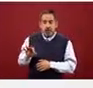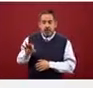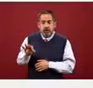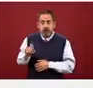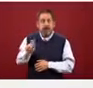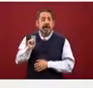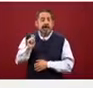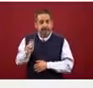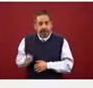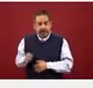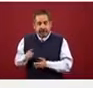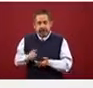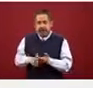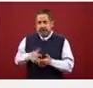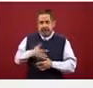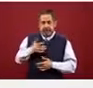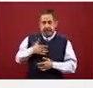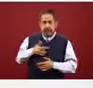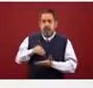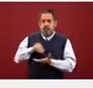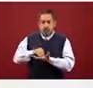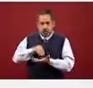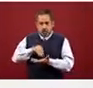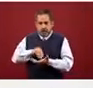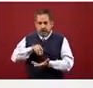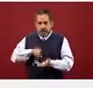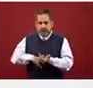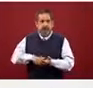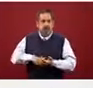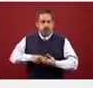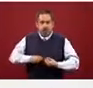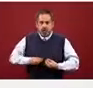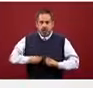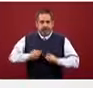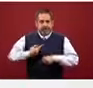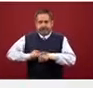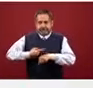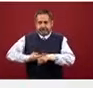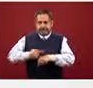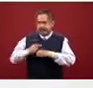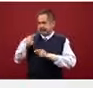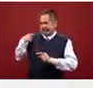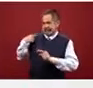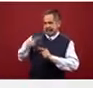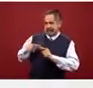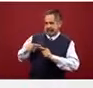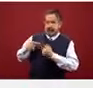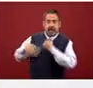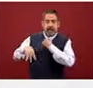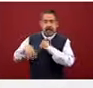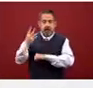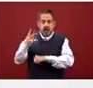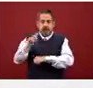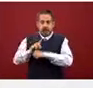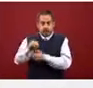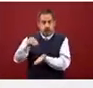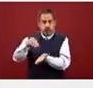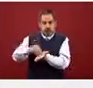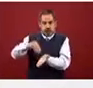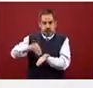casos que se estima permanecen activos, es decir, han ocurrido en los últimos 14 días y por lo tanto